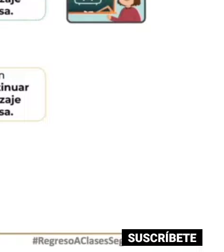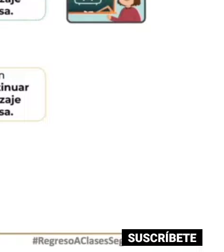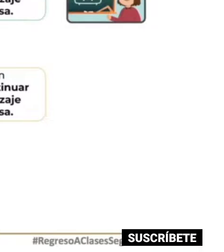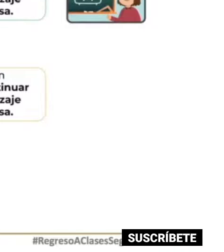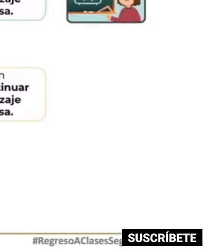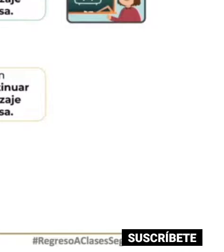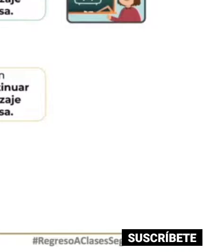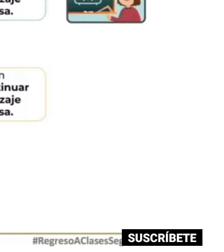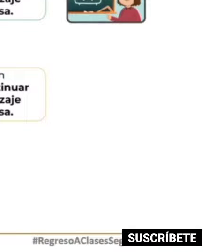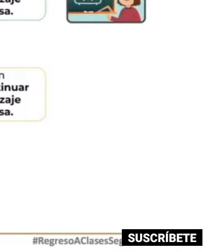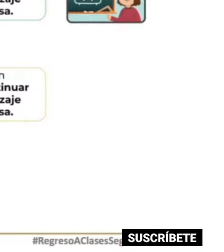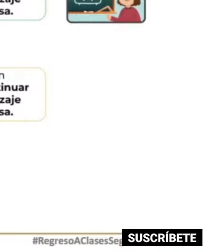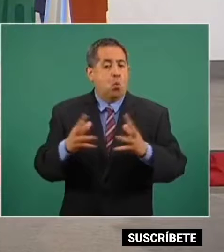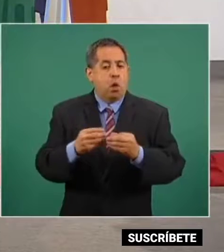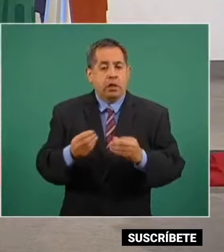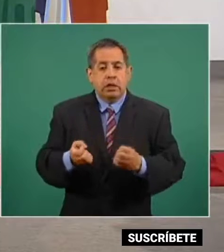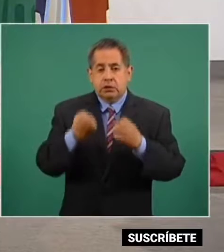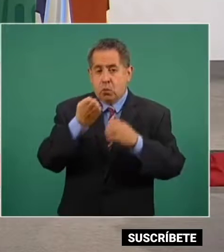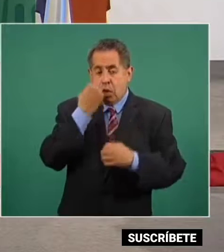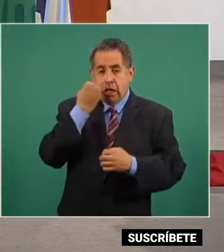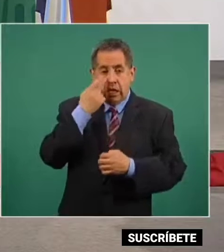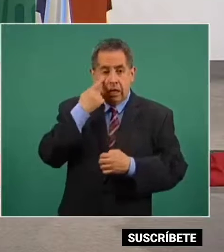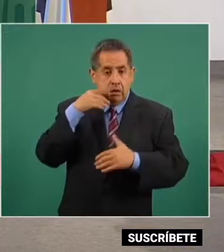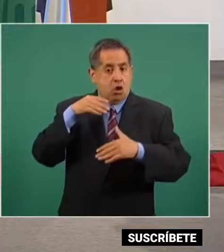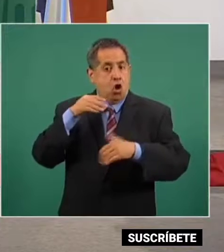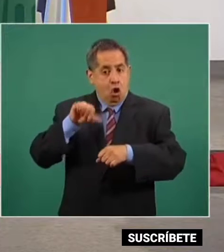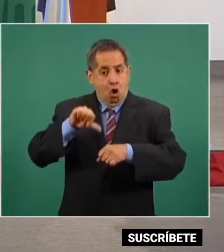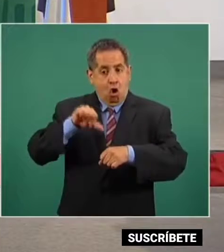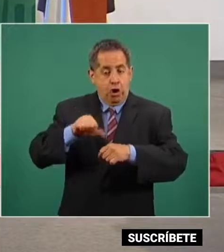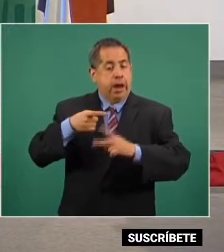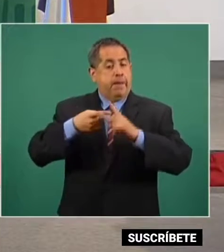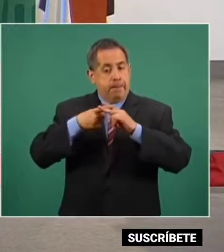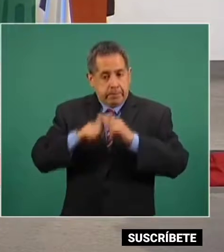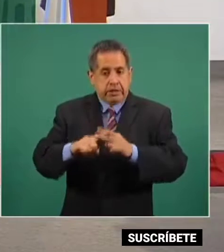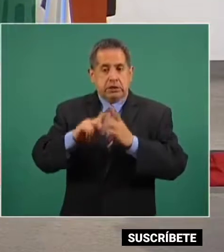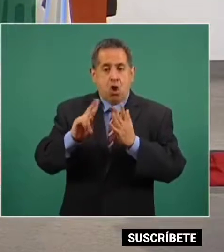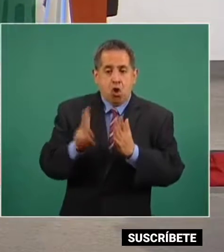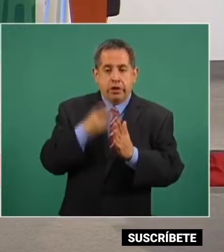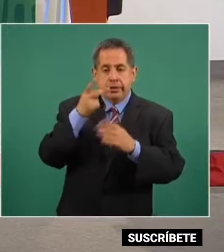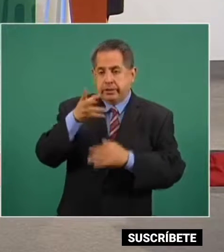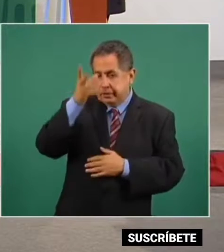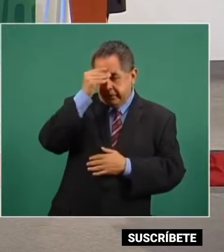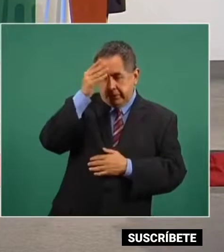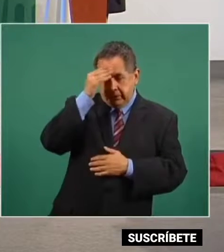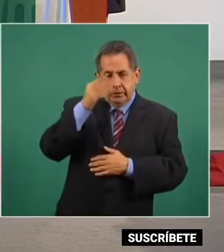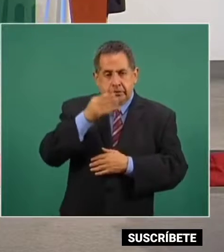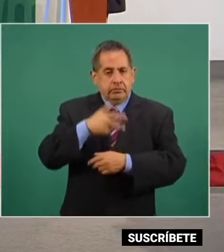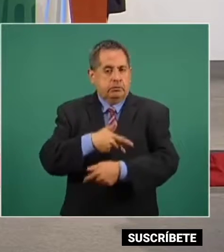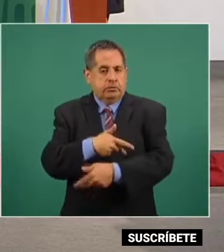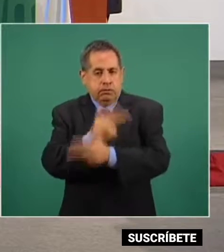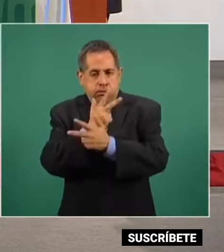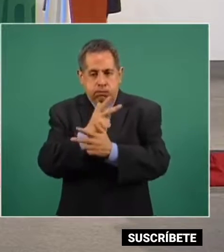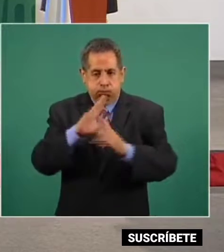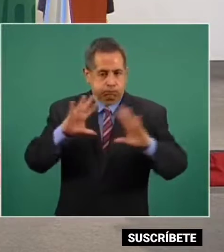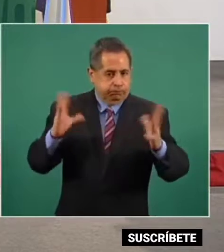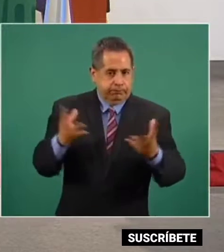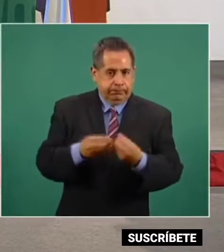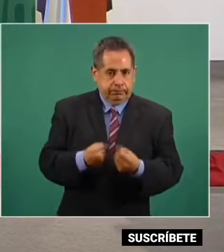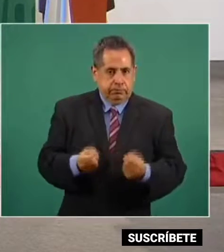número de estudiantes que hoy regresan a sus labores de aprendizaje son